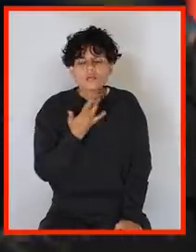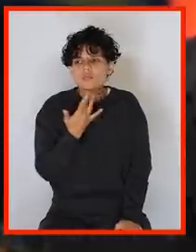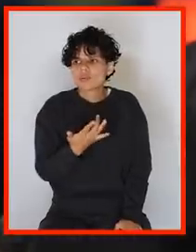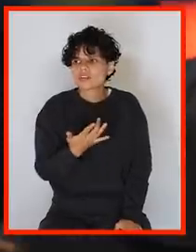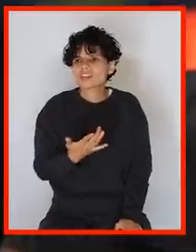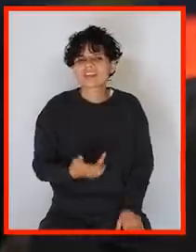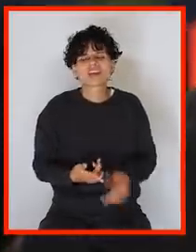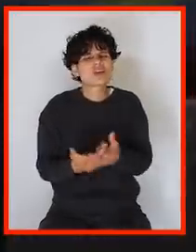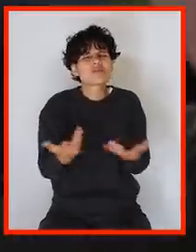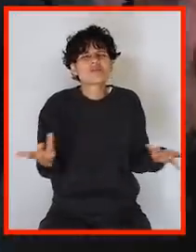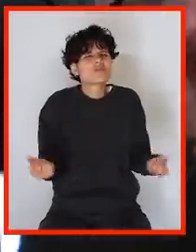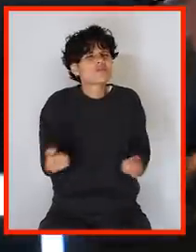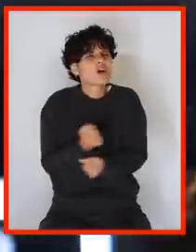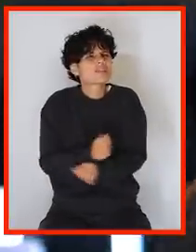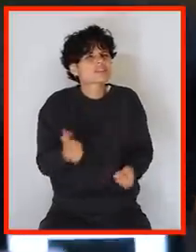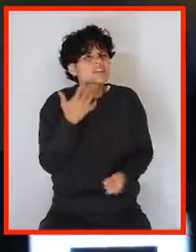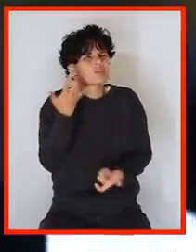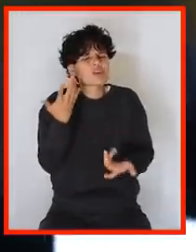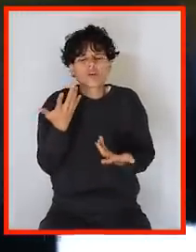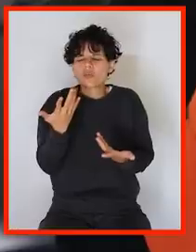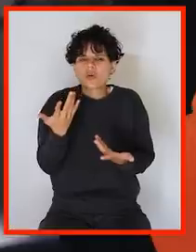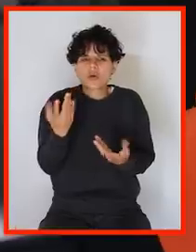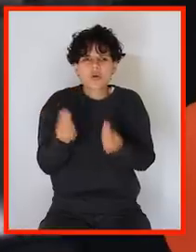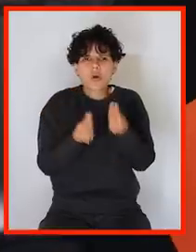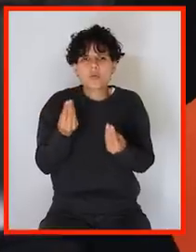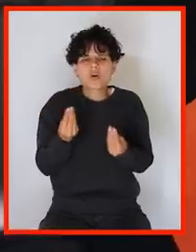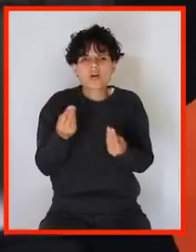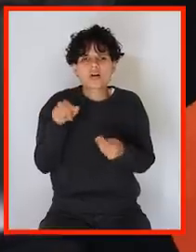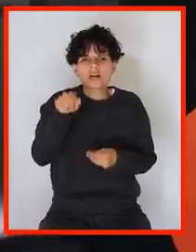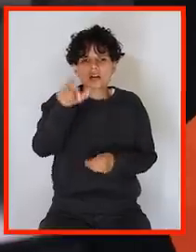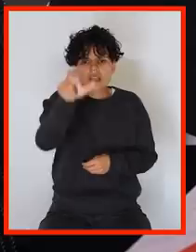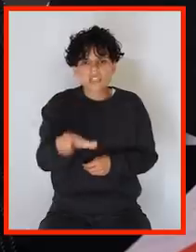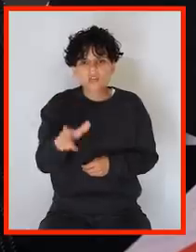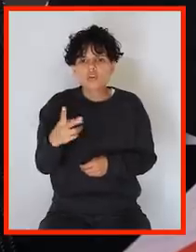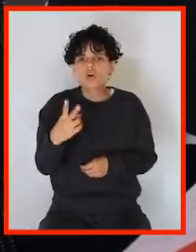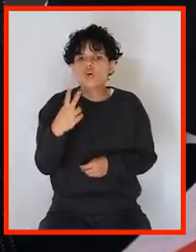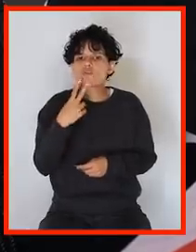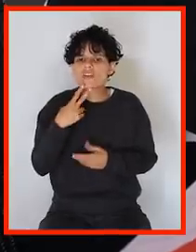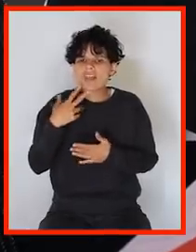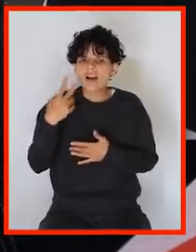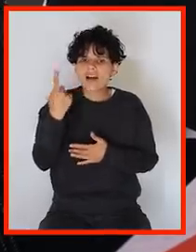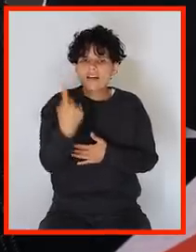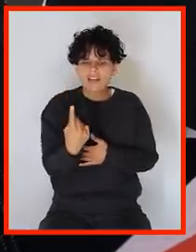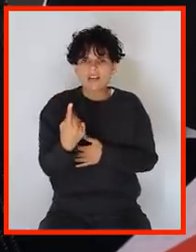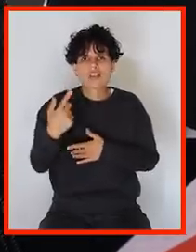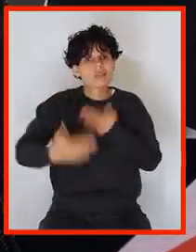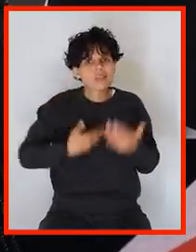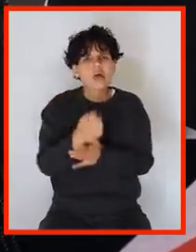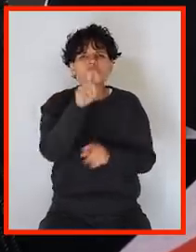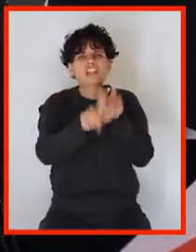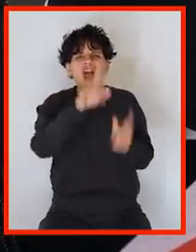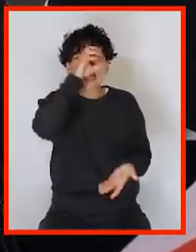puta, como puedo decirlo, así como tan chucha su madre, hermano, porque pasó toda una vida pasando por gente que lo